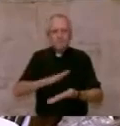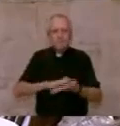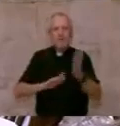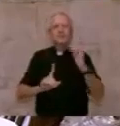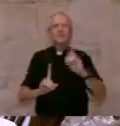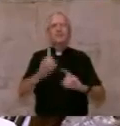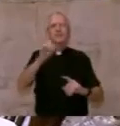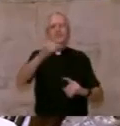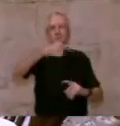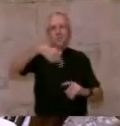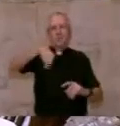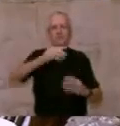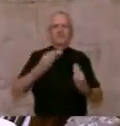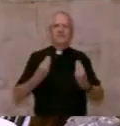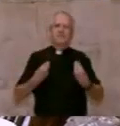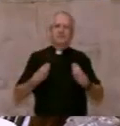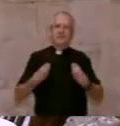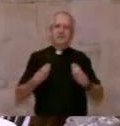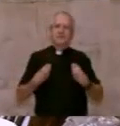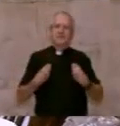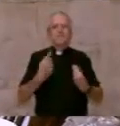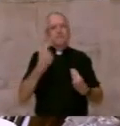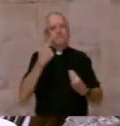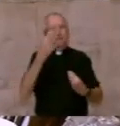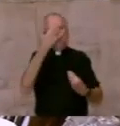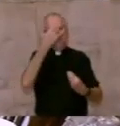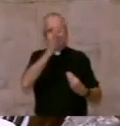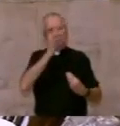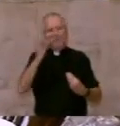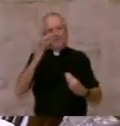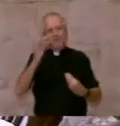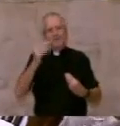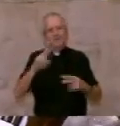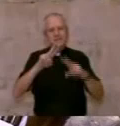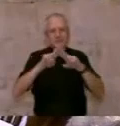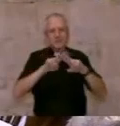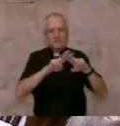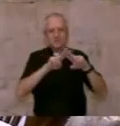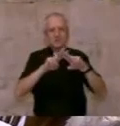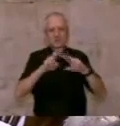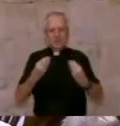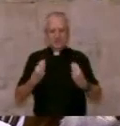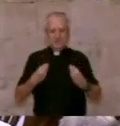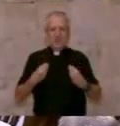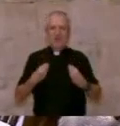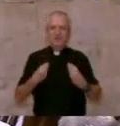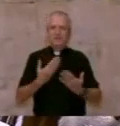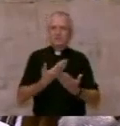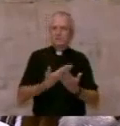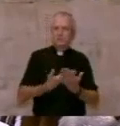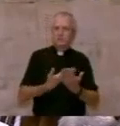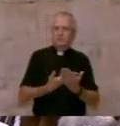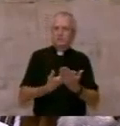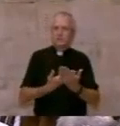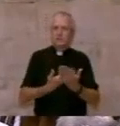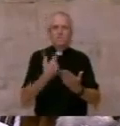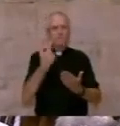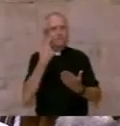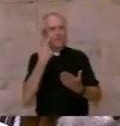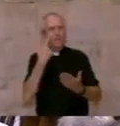secretario. Deseo contemplar con mirada de fe el paso de Dios por vuestras vidas, su buena huella en esta tierra de santos y